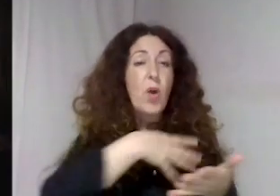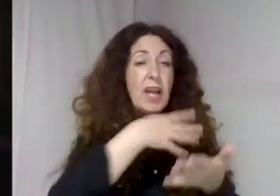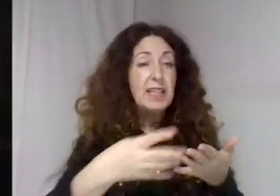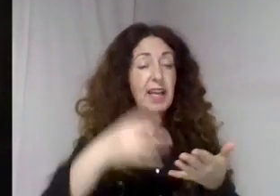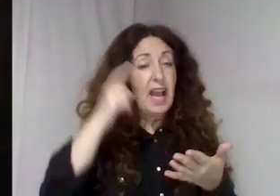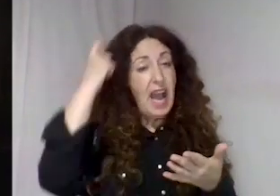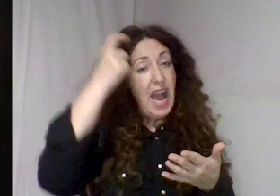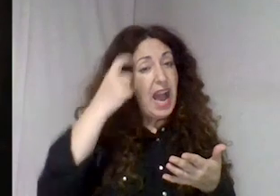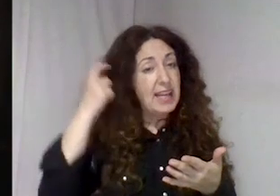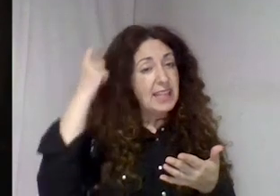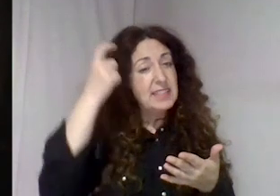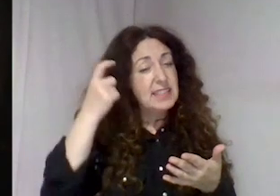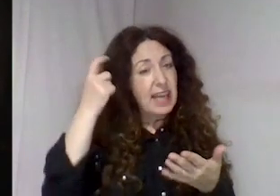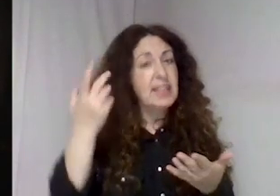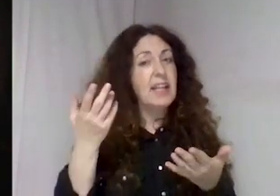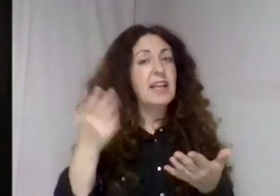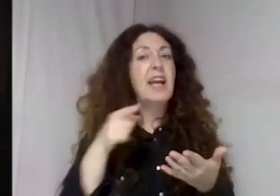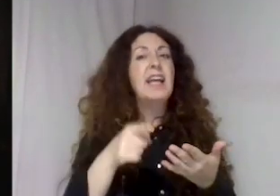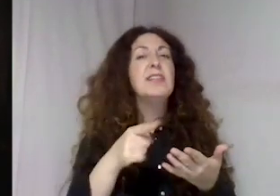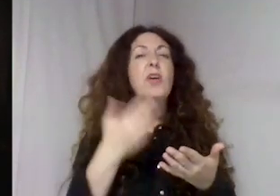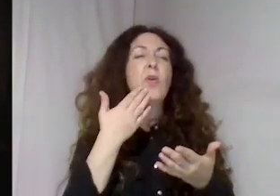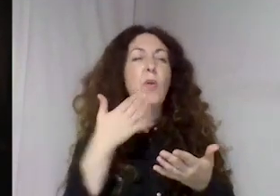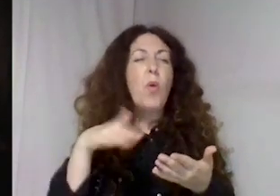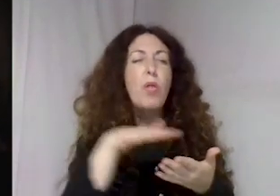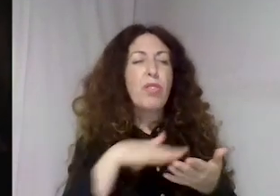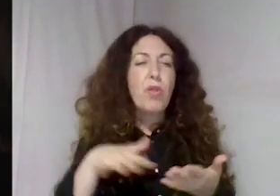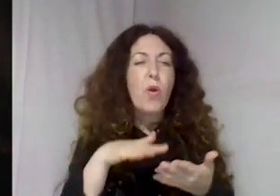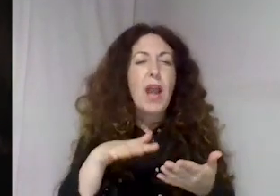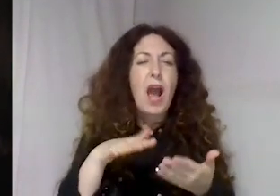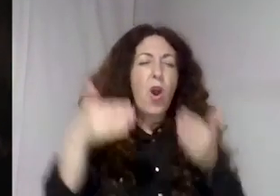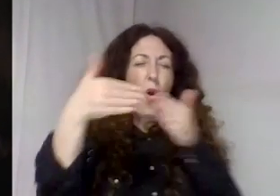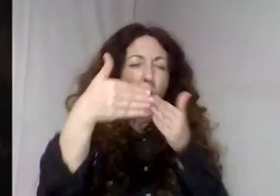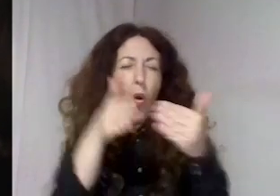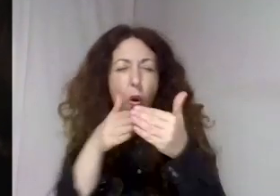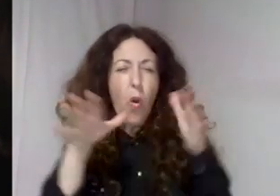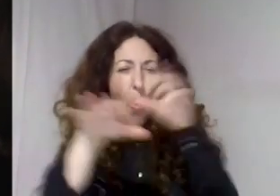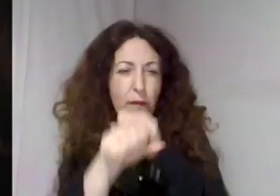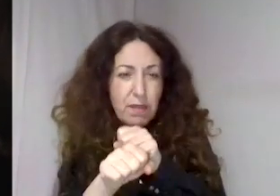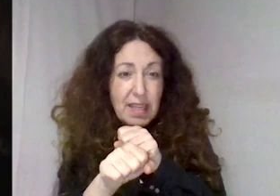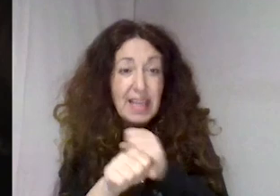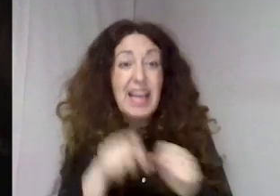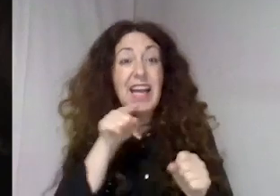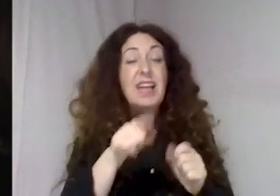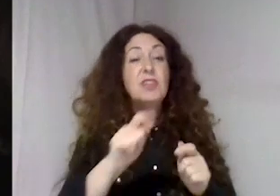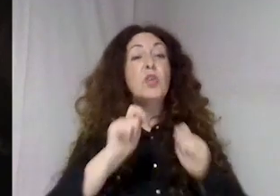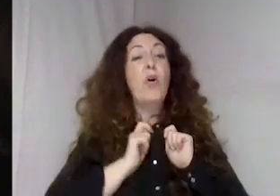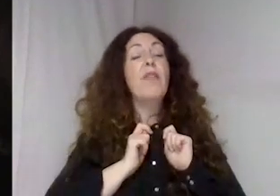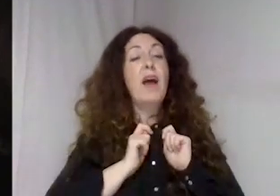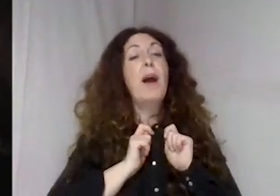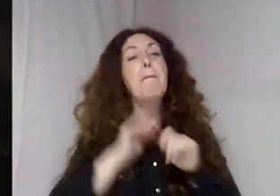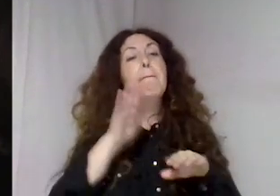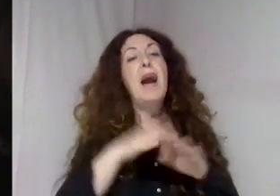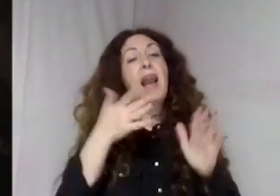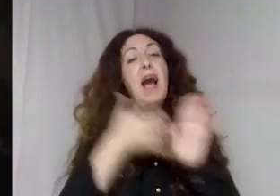que la recuperación de ciertos elementos de la poética aristotélica, y ahí te doy la clave, es lo que estos viven como estado